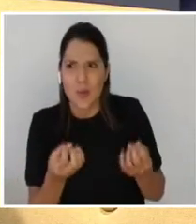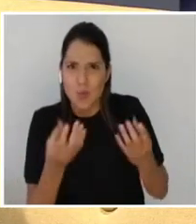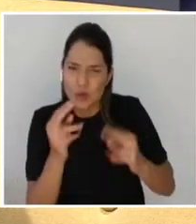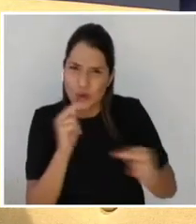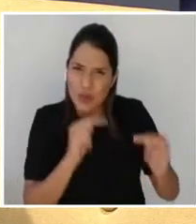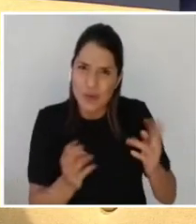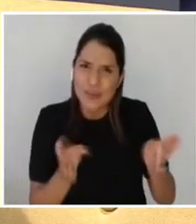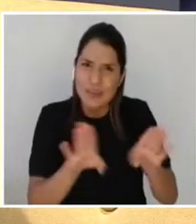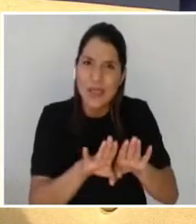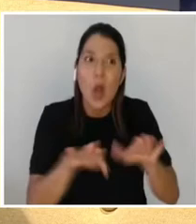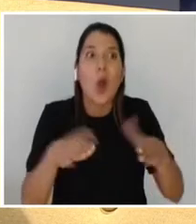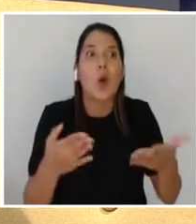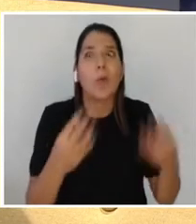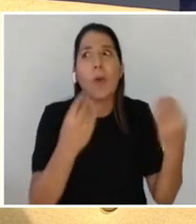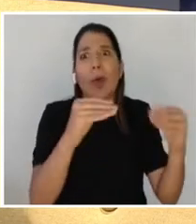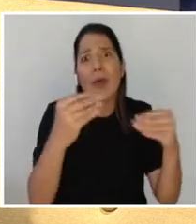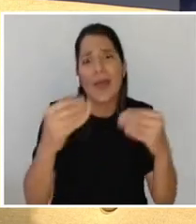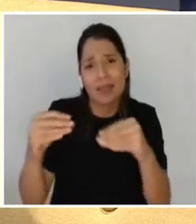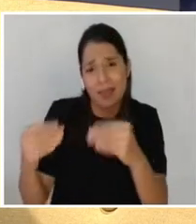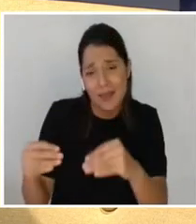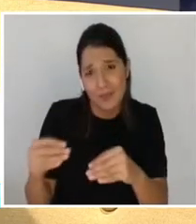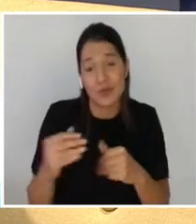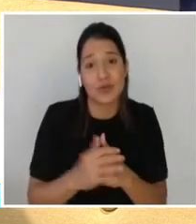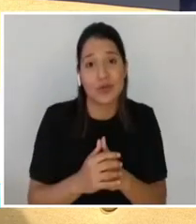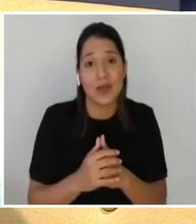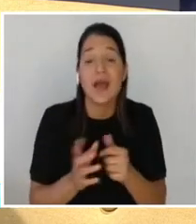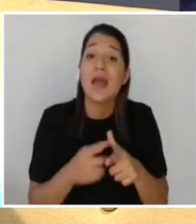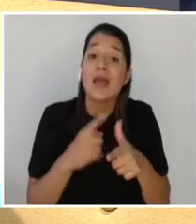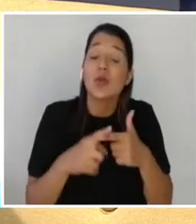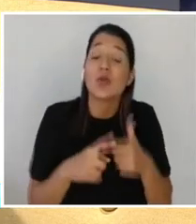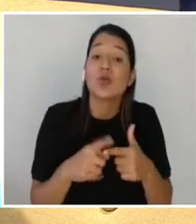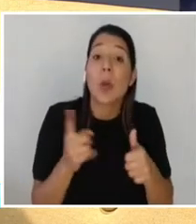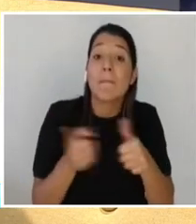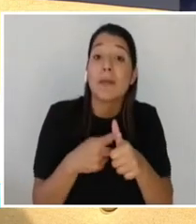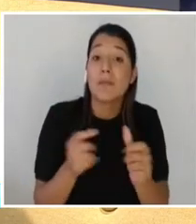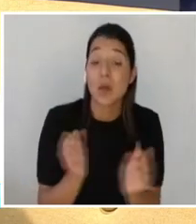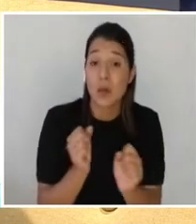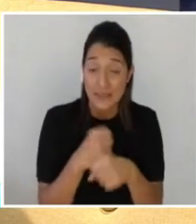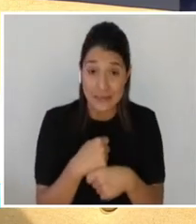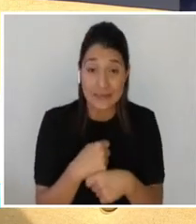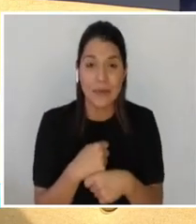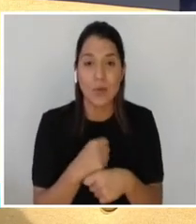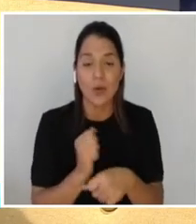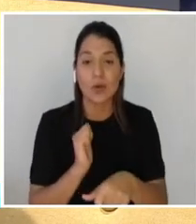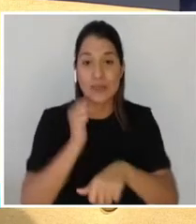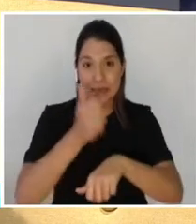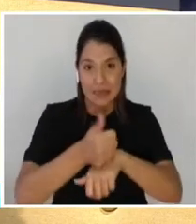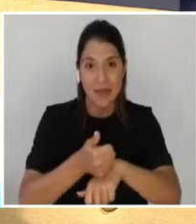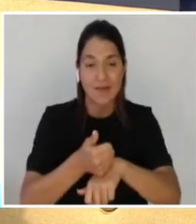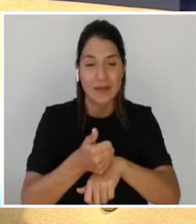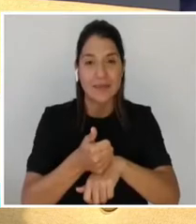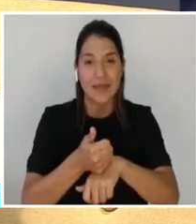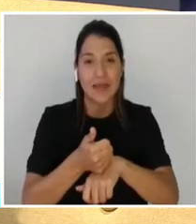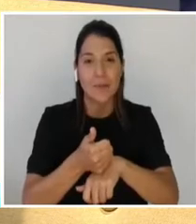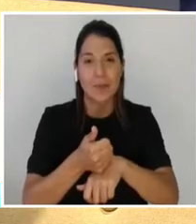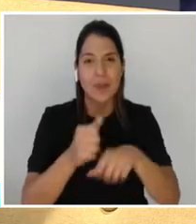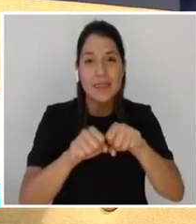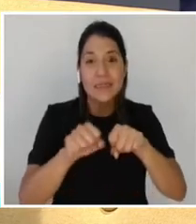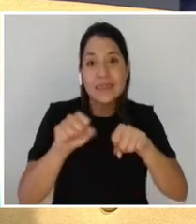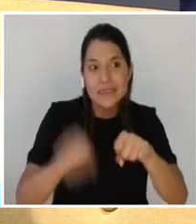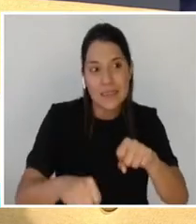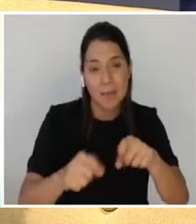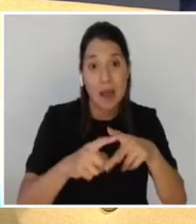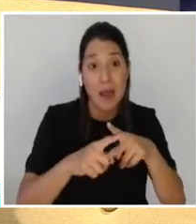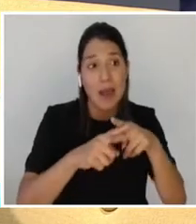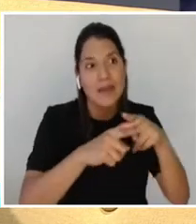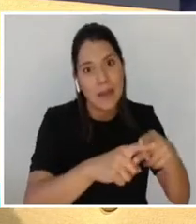vender? Entonces, lo primero que hicimos fue establecer sistemas de crédito a nuestros